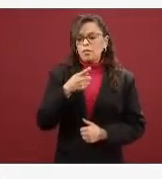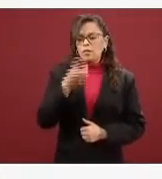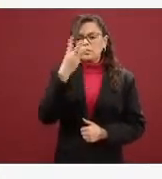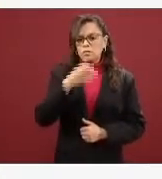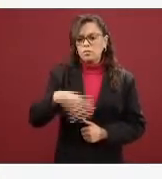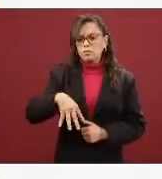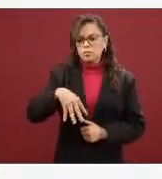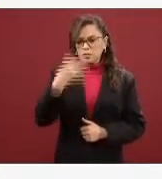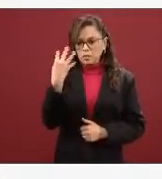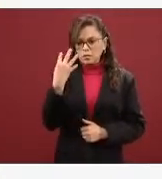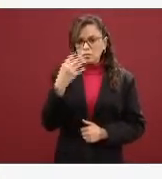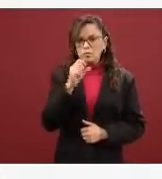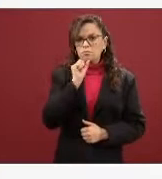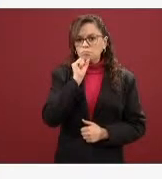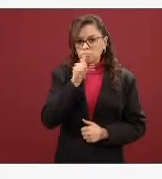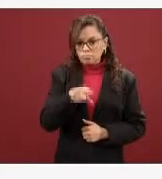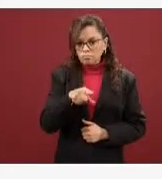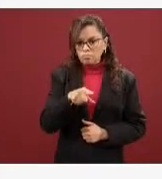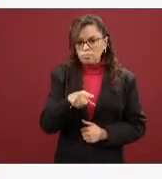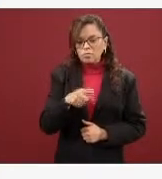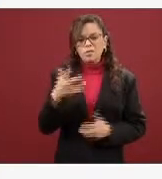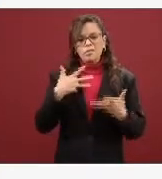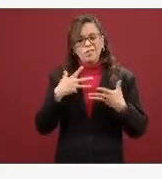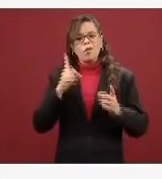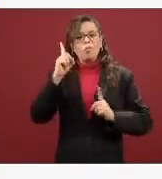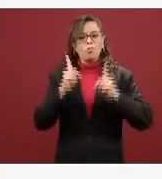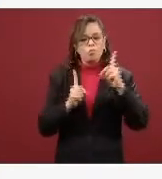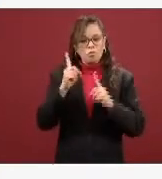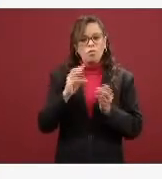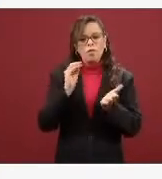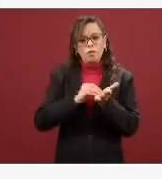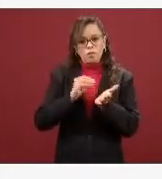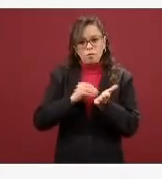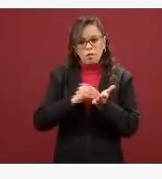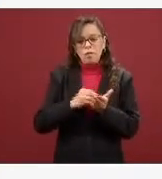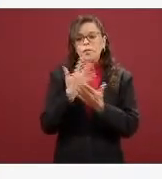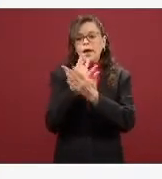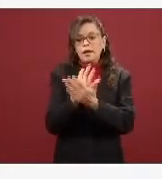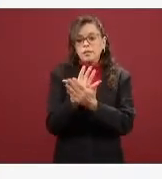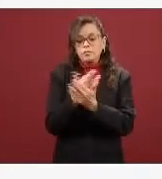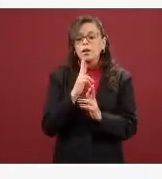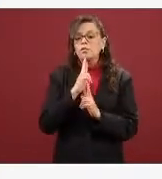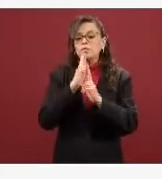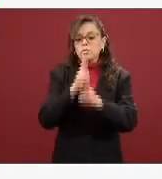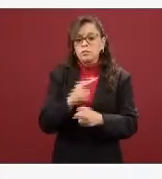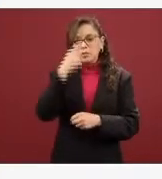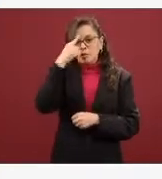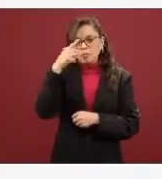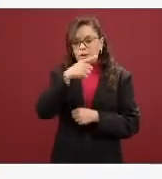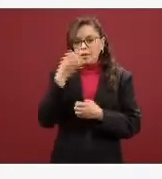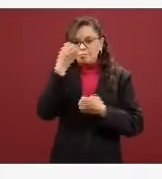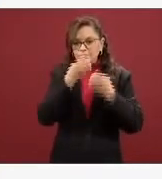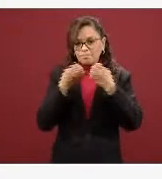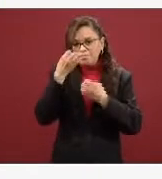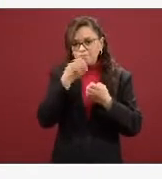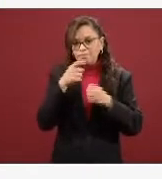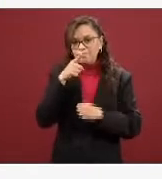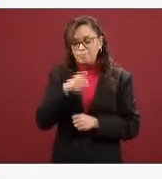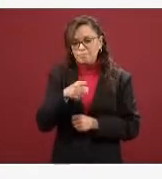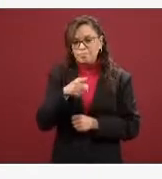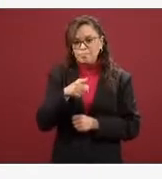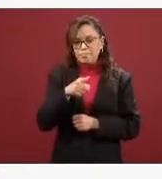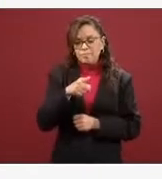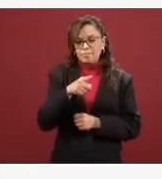casos todavía sospechosos, es decir, que están pendientes de resultados, que fueron identificados por el Sistema Nacional de